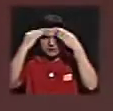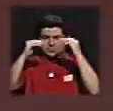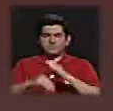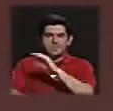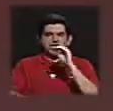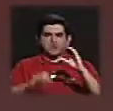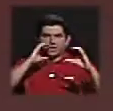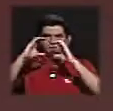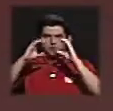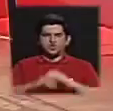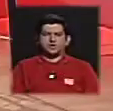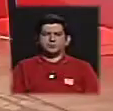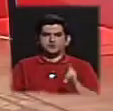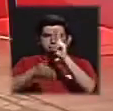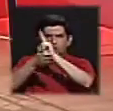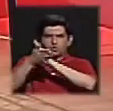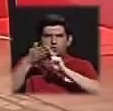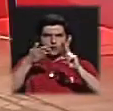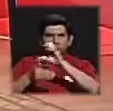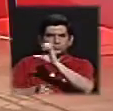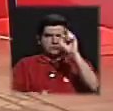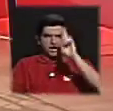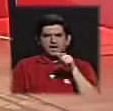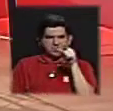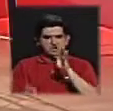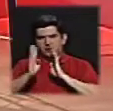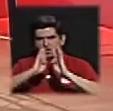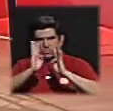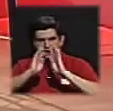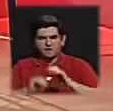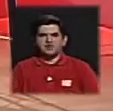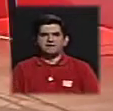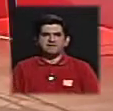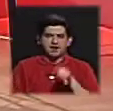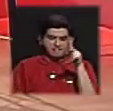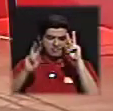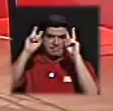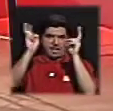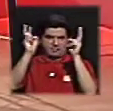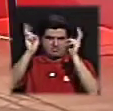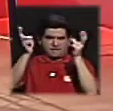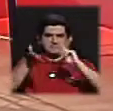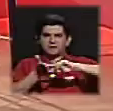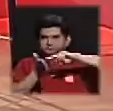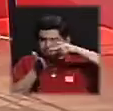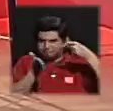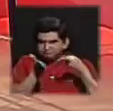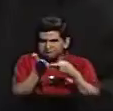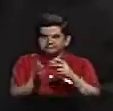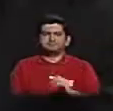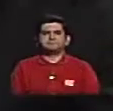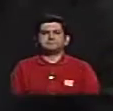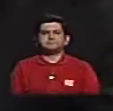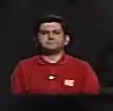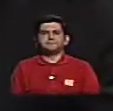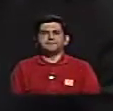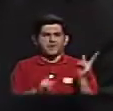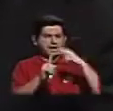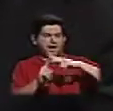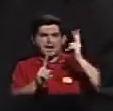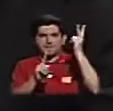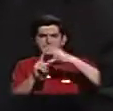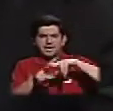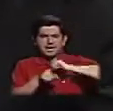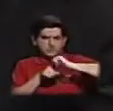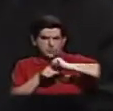de la Universidad de Costa Rica. Y vamos a conversar acerca de este tema, de lo que ha sido la aplicación en